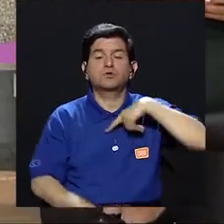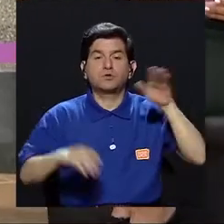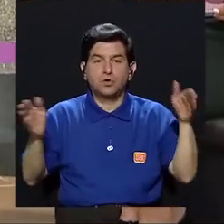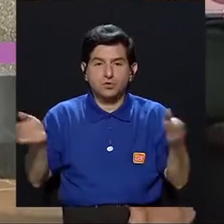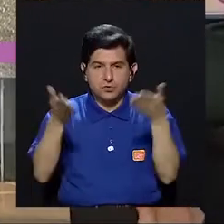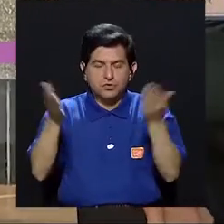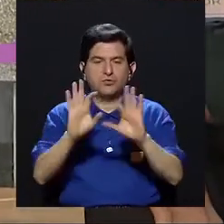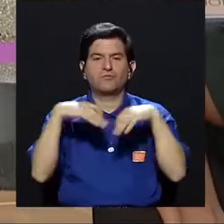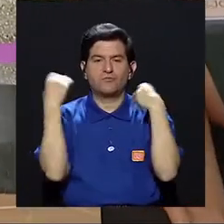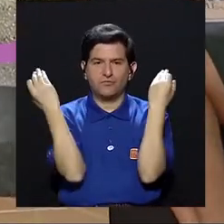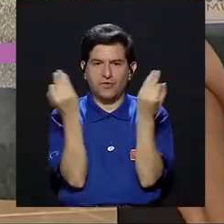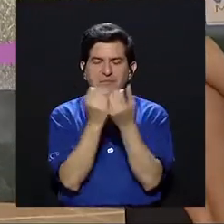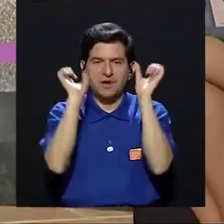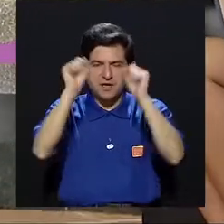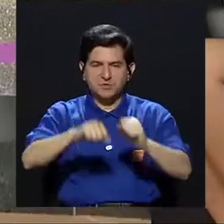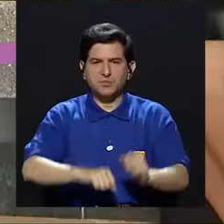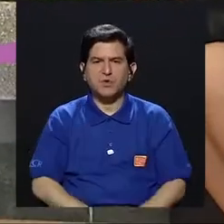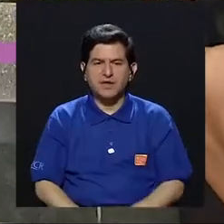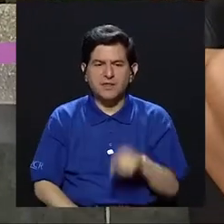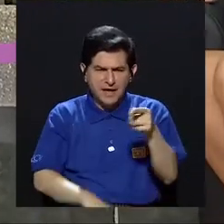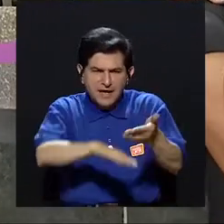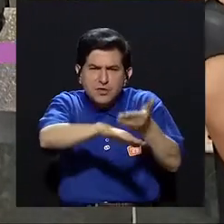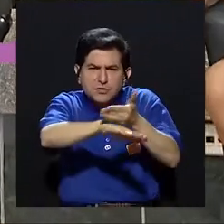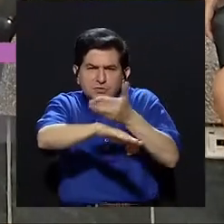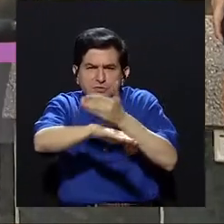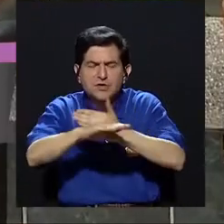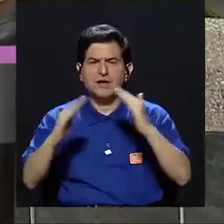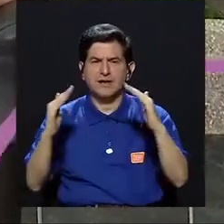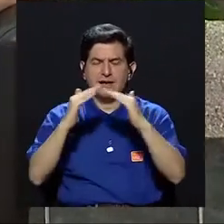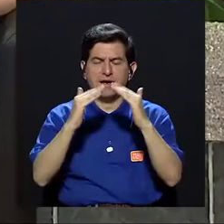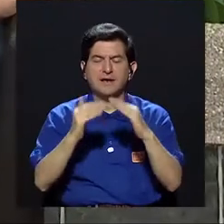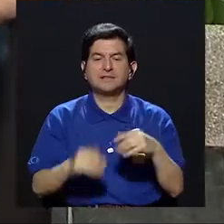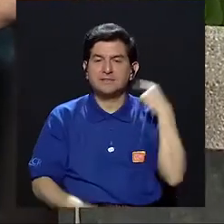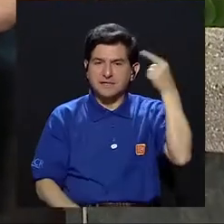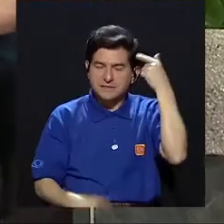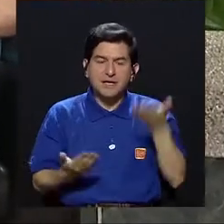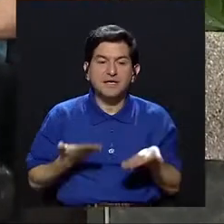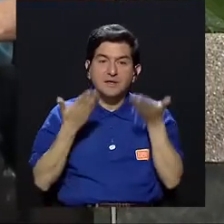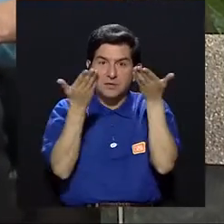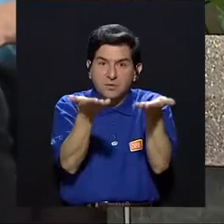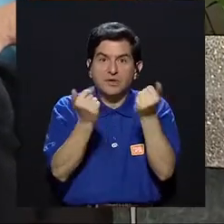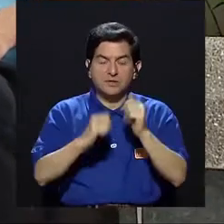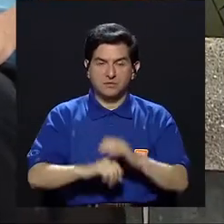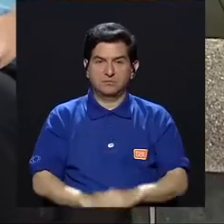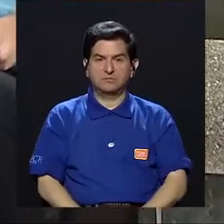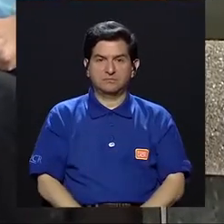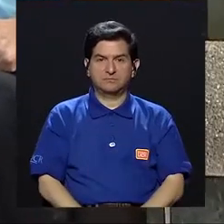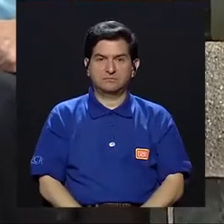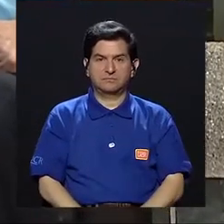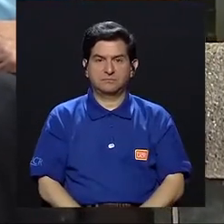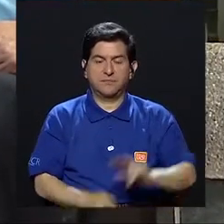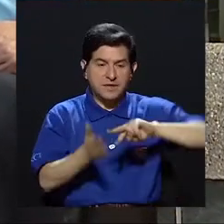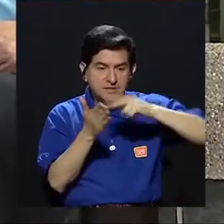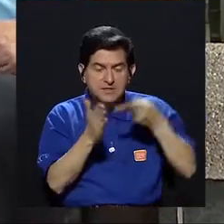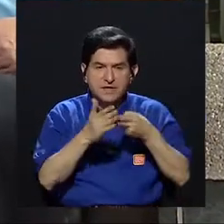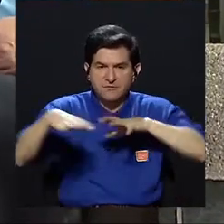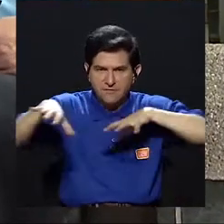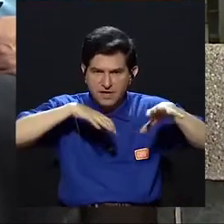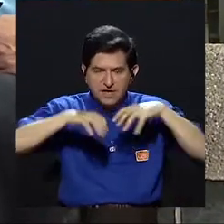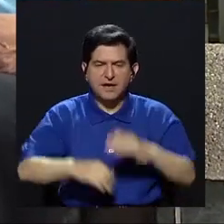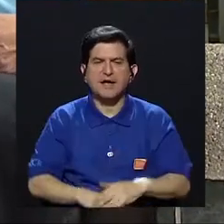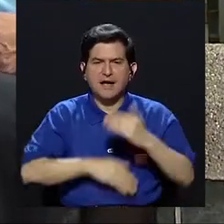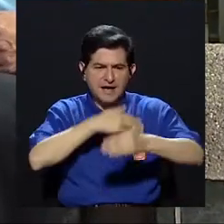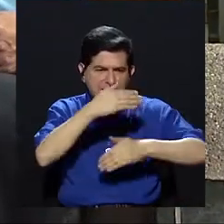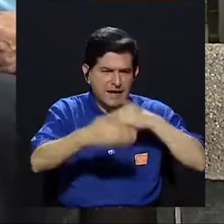impulsamos que las familias logren mejorar esa vivienda que el Estado le está dando. Entonces, generamos acciones